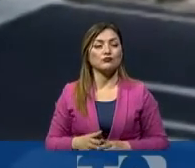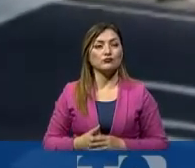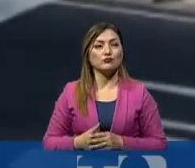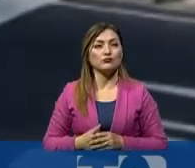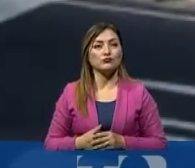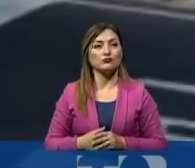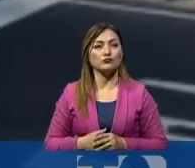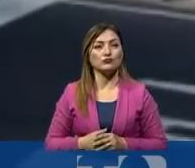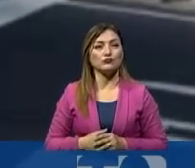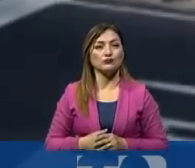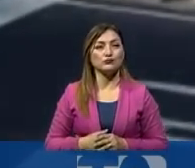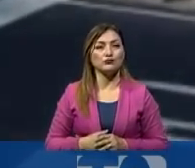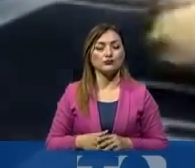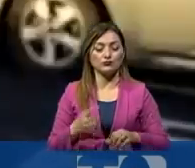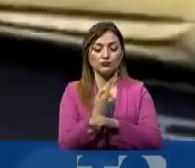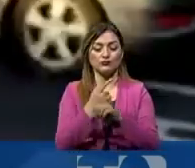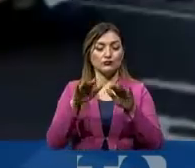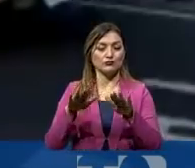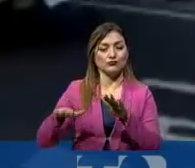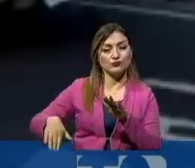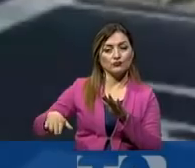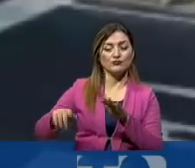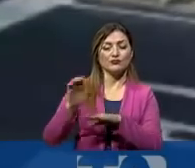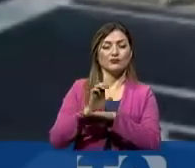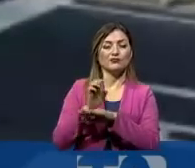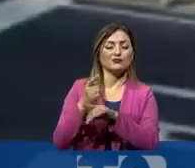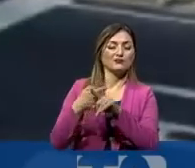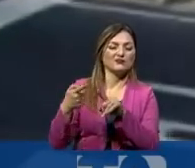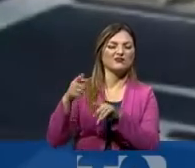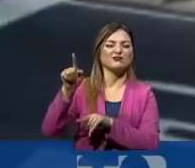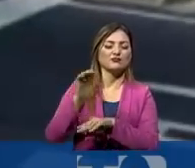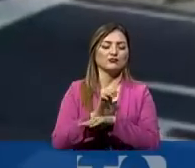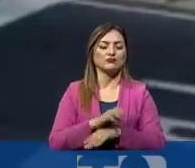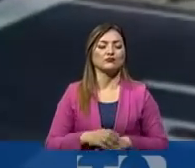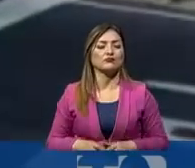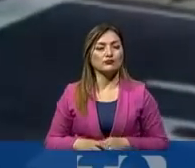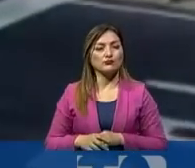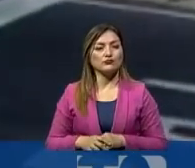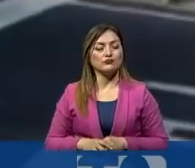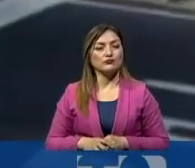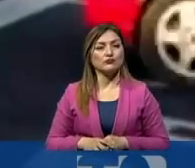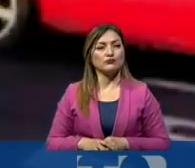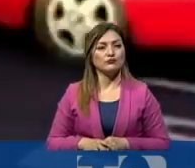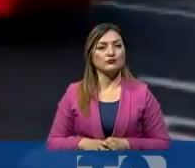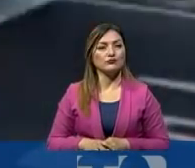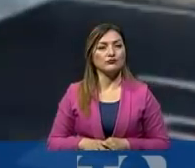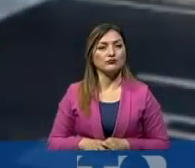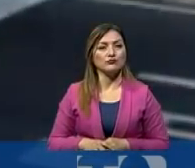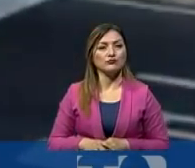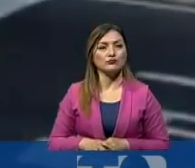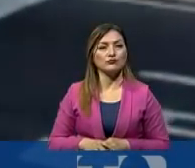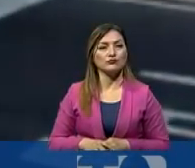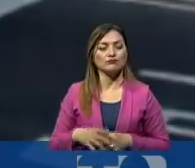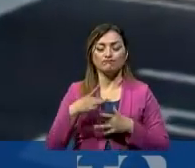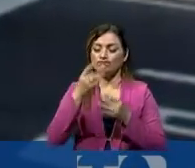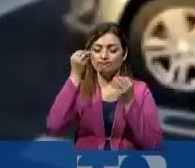5:56. Reiteramos, llevamos una hora de atraso con relación al horario de aquí, de allá de Ecuador. Y para nosotros es un